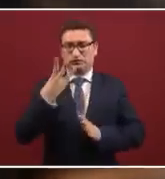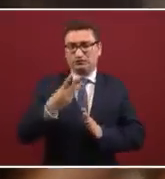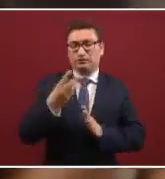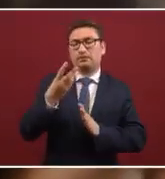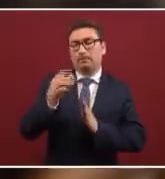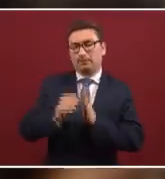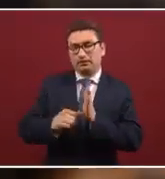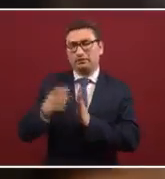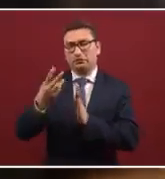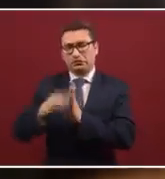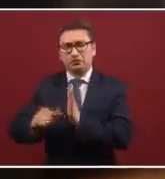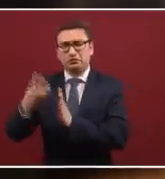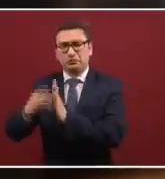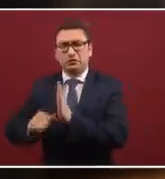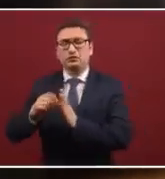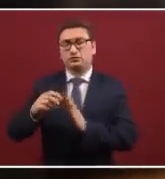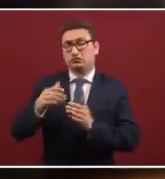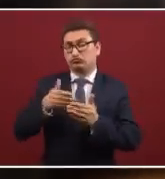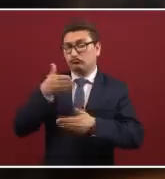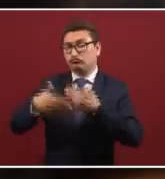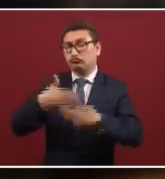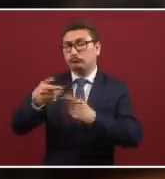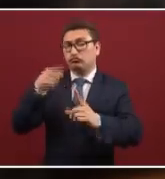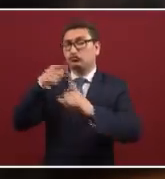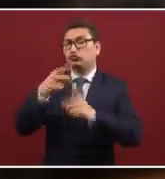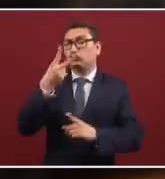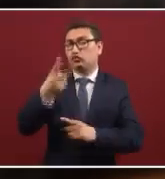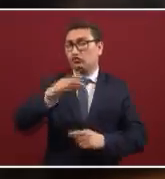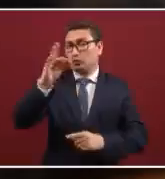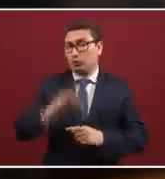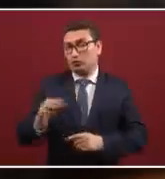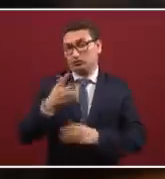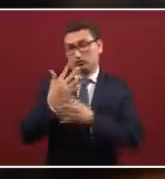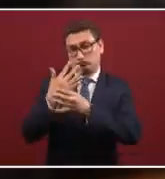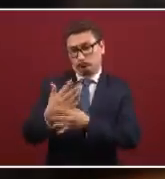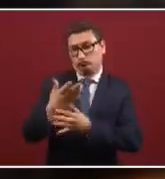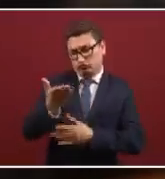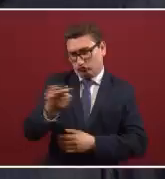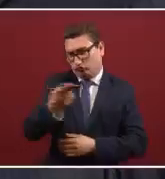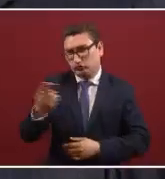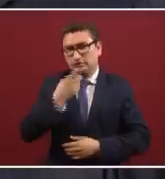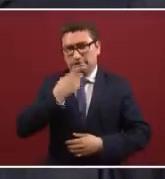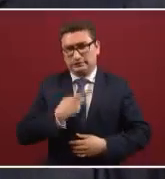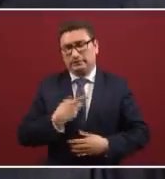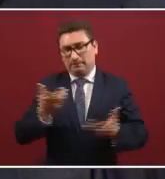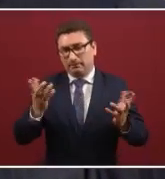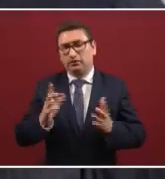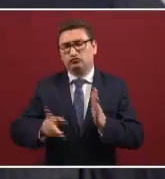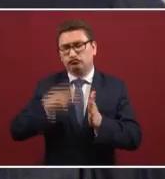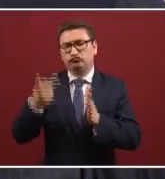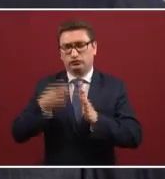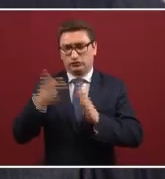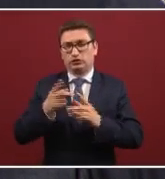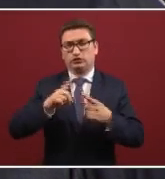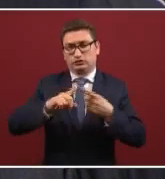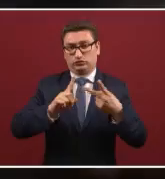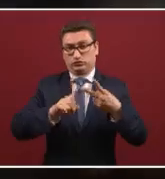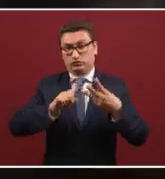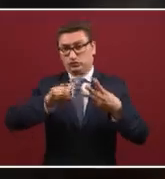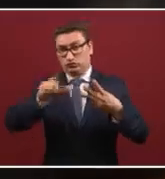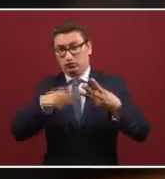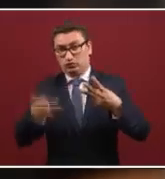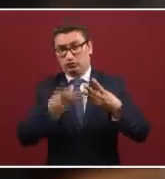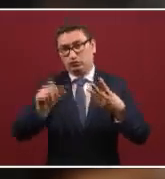al 2% que usted nos ha comentado en múltiples ocasiones que México crecerá. Y tengo otras dos cosas y una para